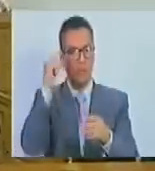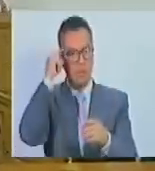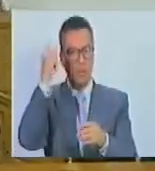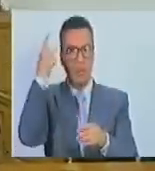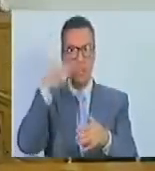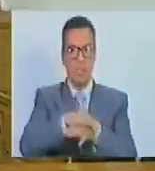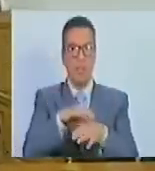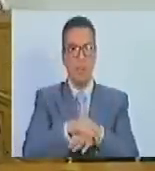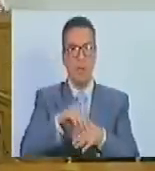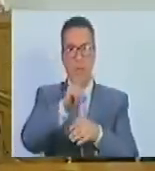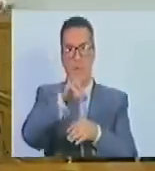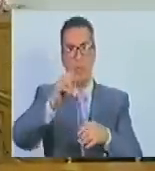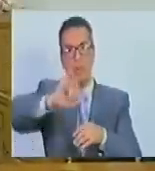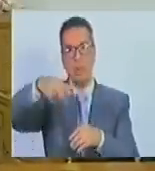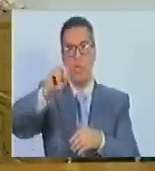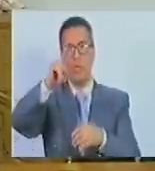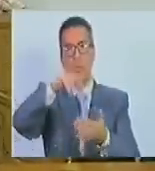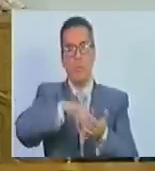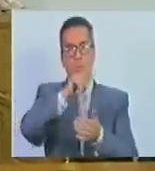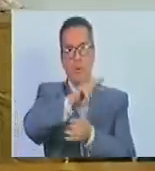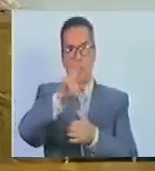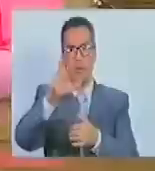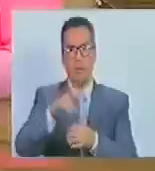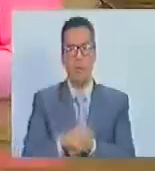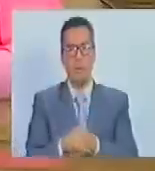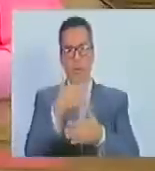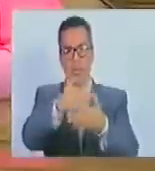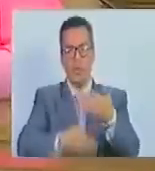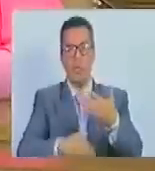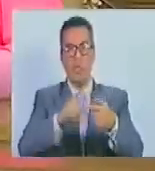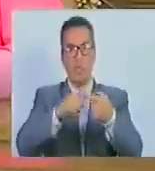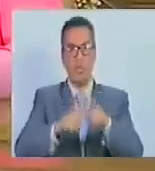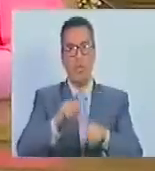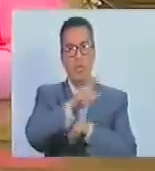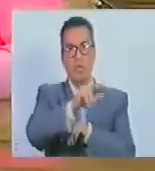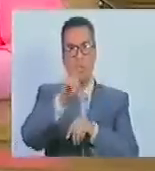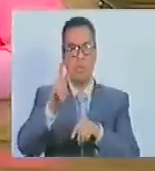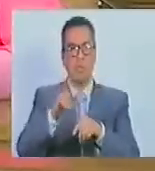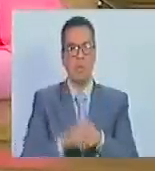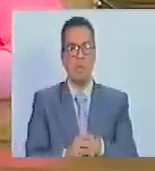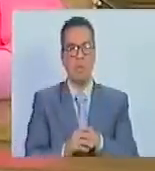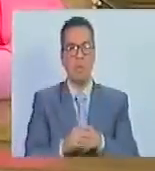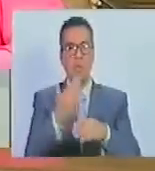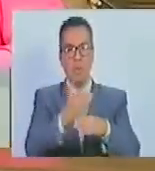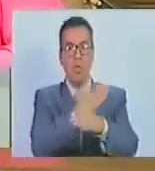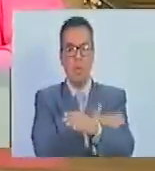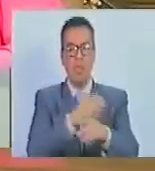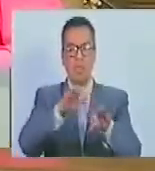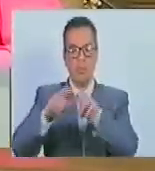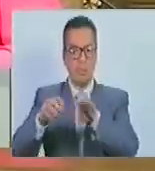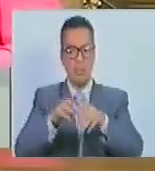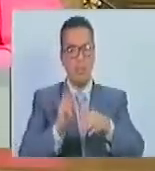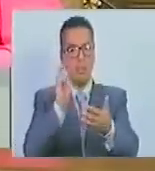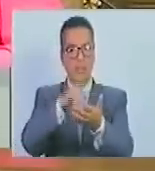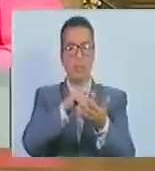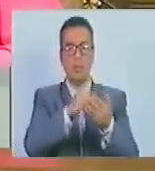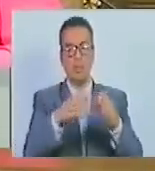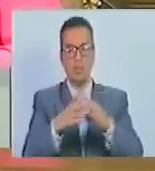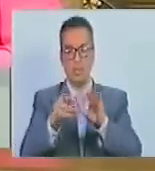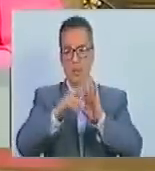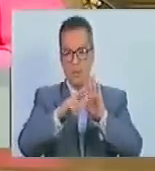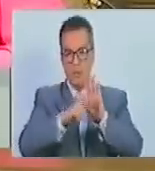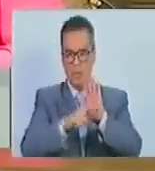martes 20 de junio de 2023. Acta número 32. Previo anuncio de Secretaría de la Existencia del Coro